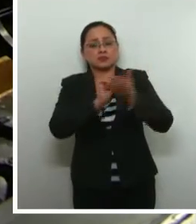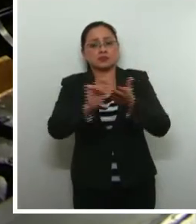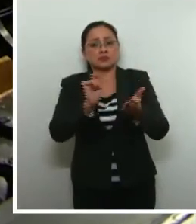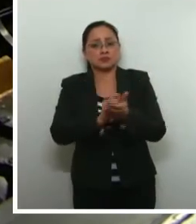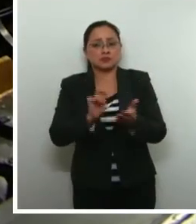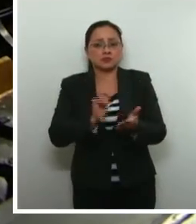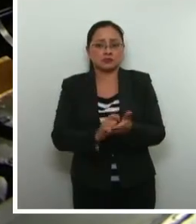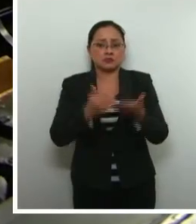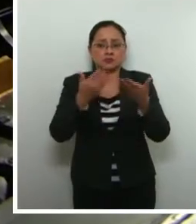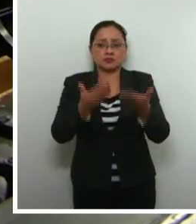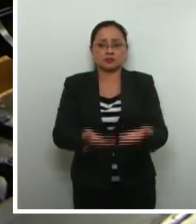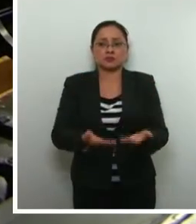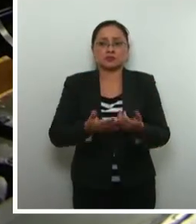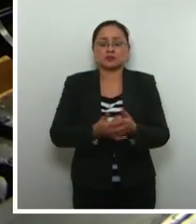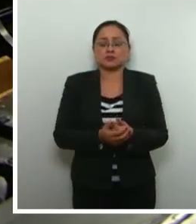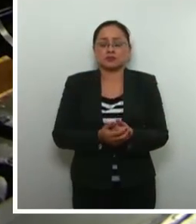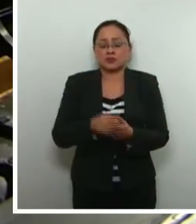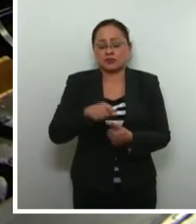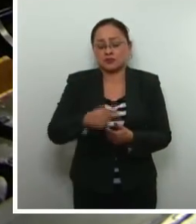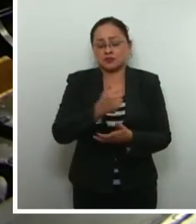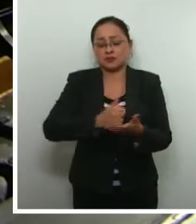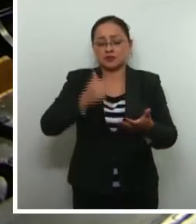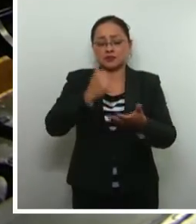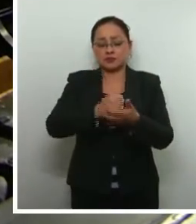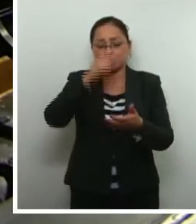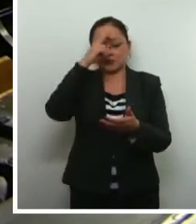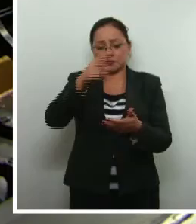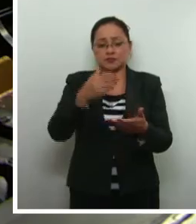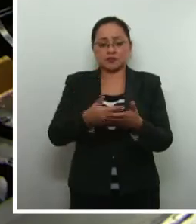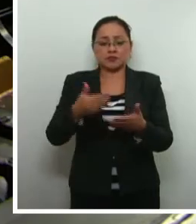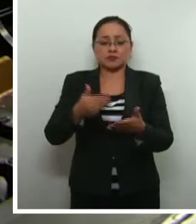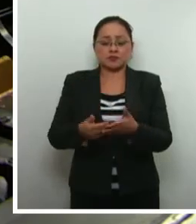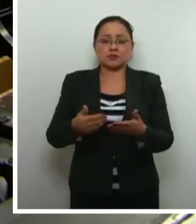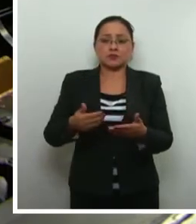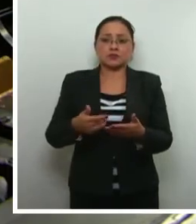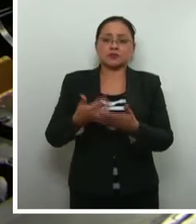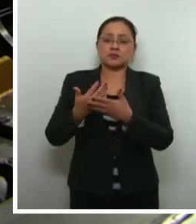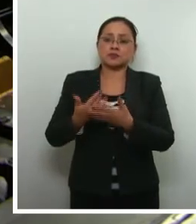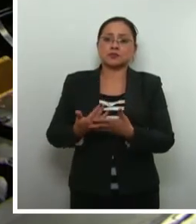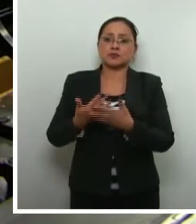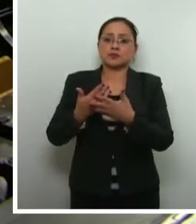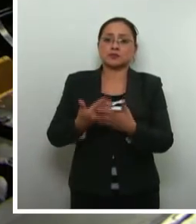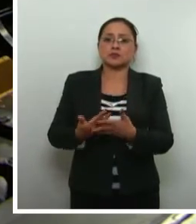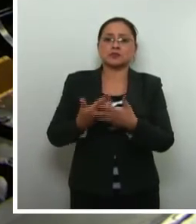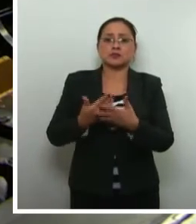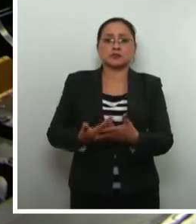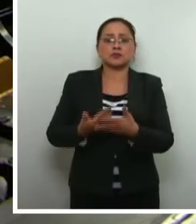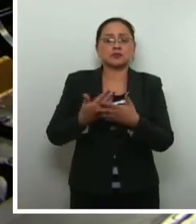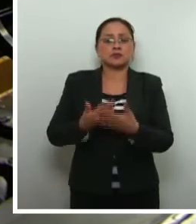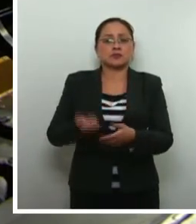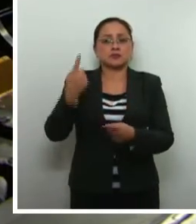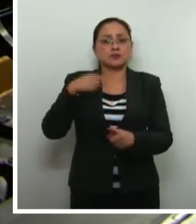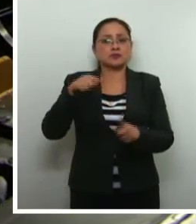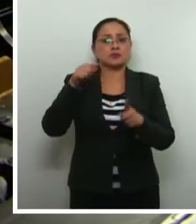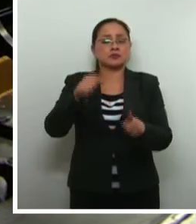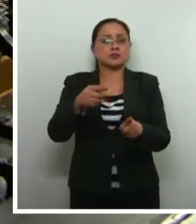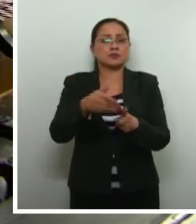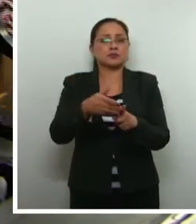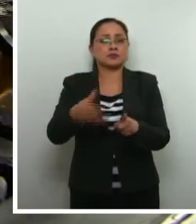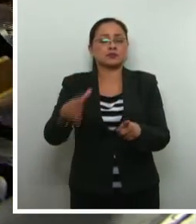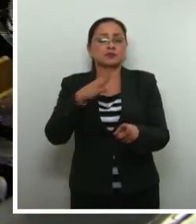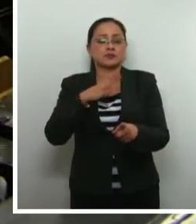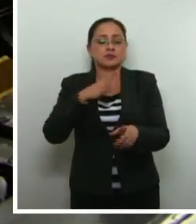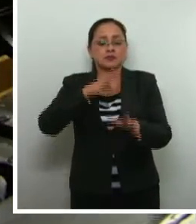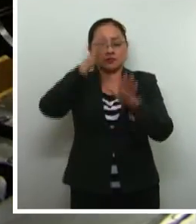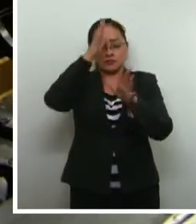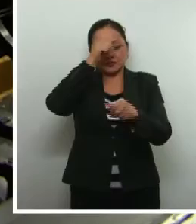Constituyente de la Ciudad de México. Vamos a esperar para que se llegue a un